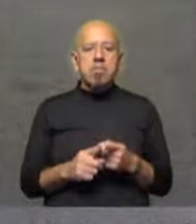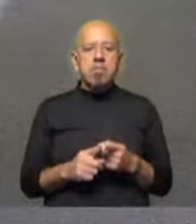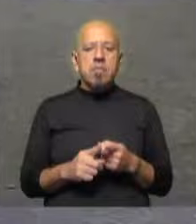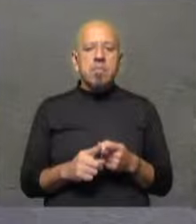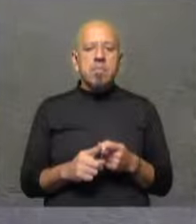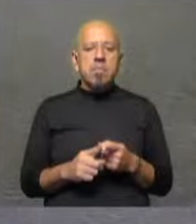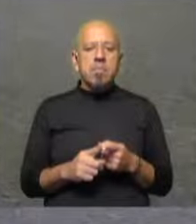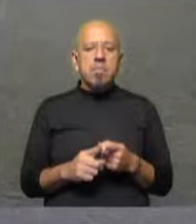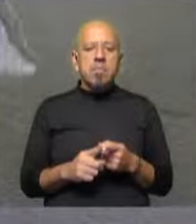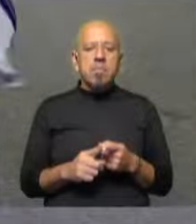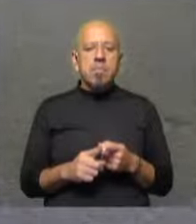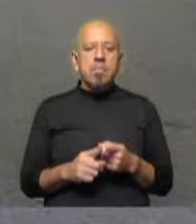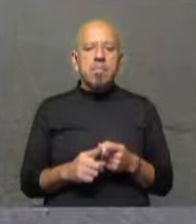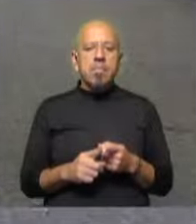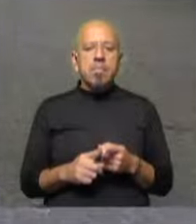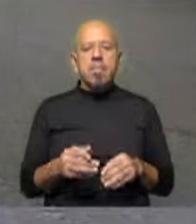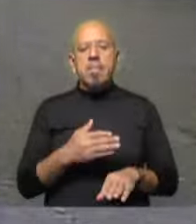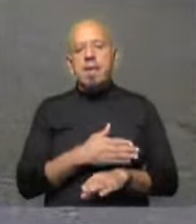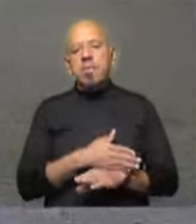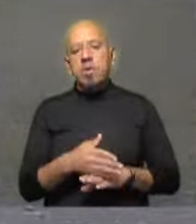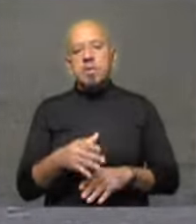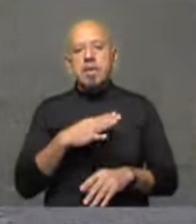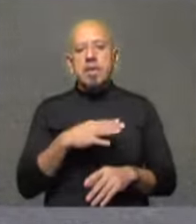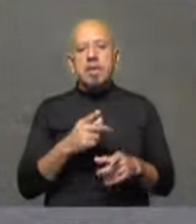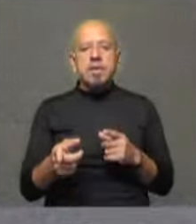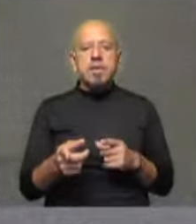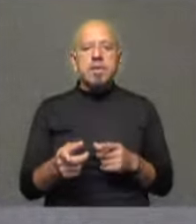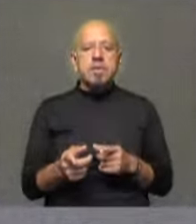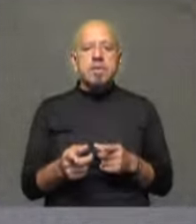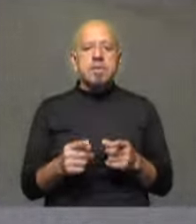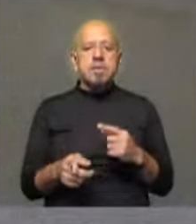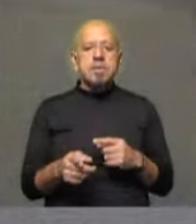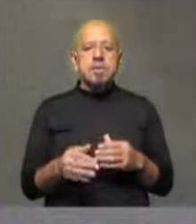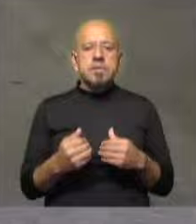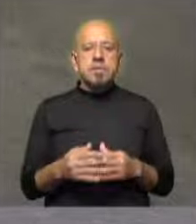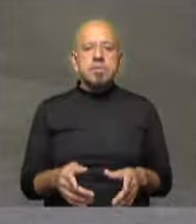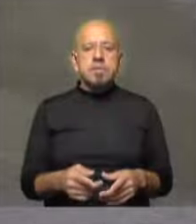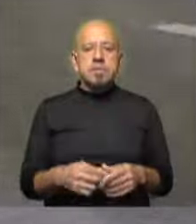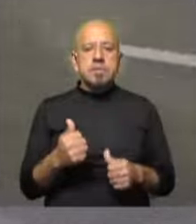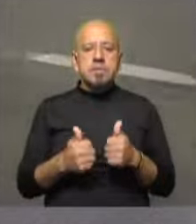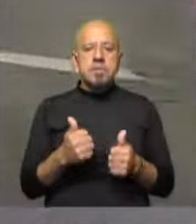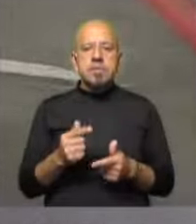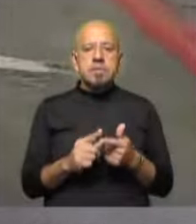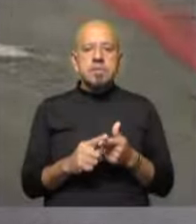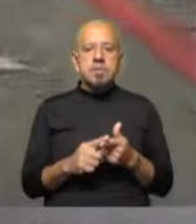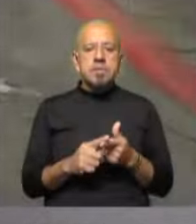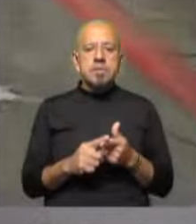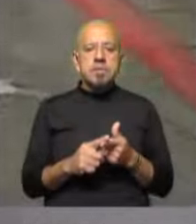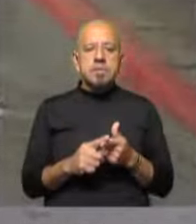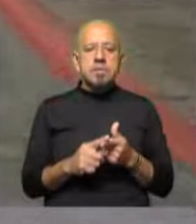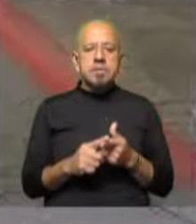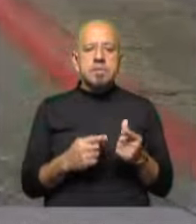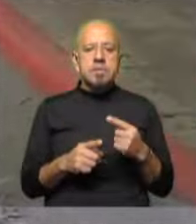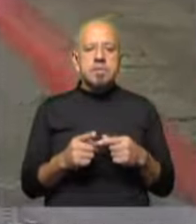concurso justamente, y luego se va a dar ya el desfile inaugural, mejor dicho, con